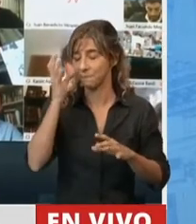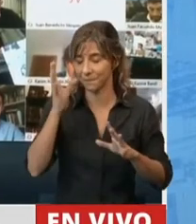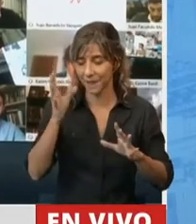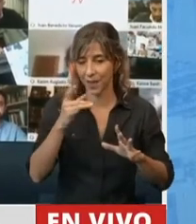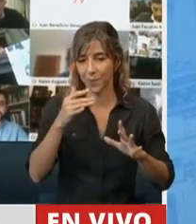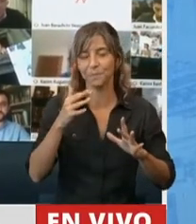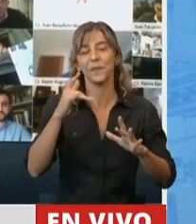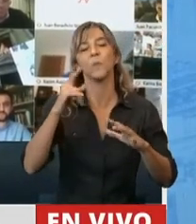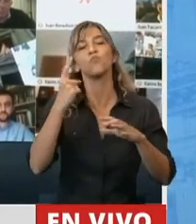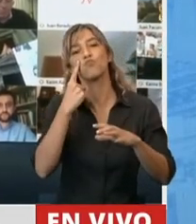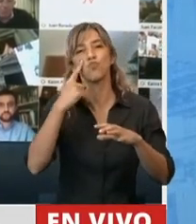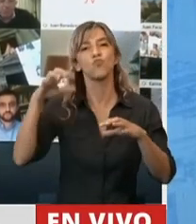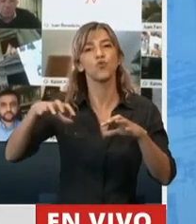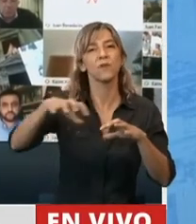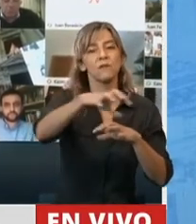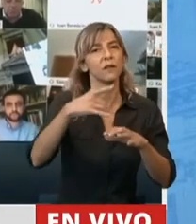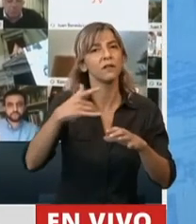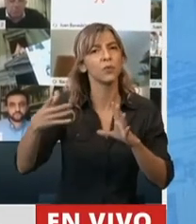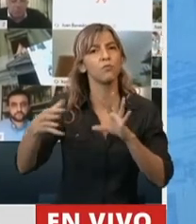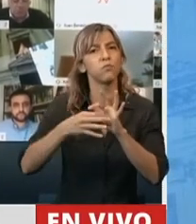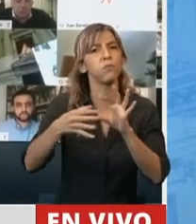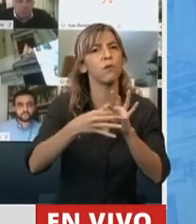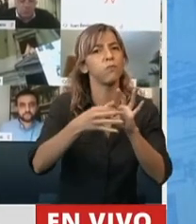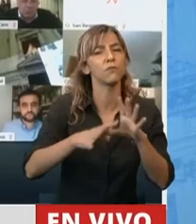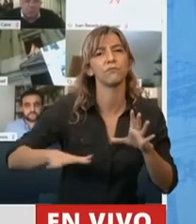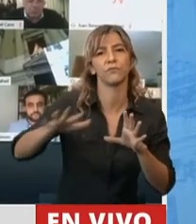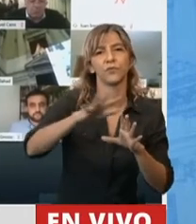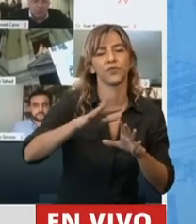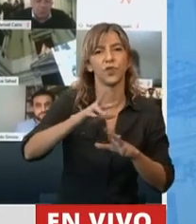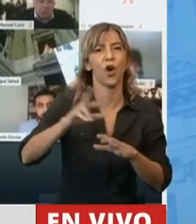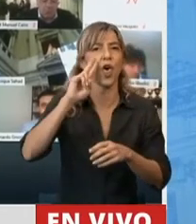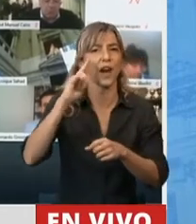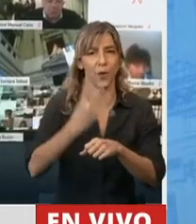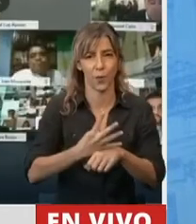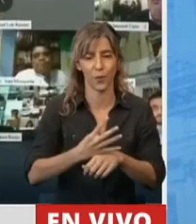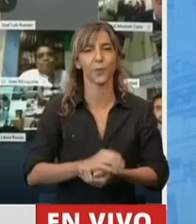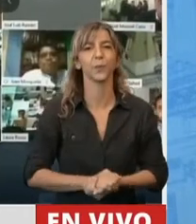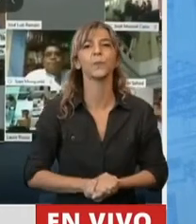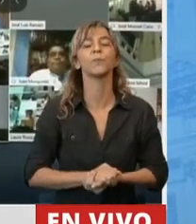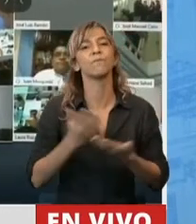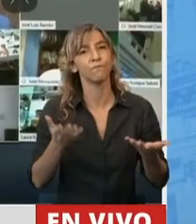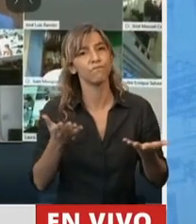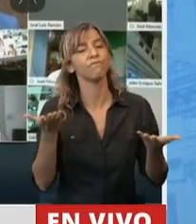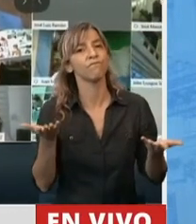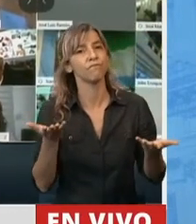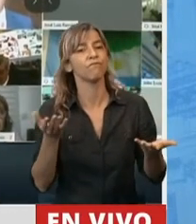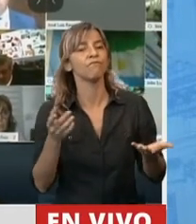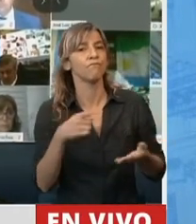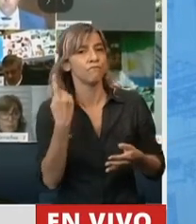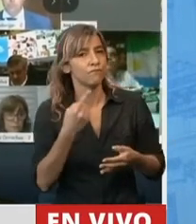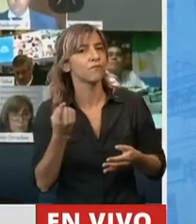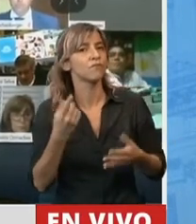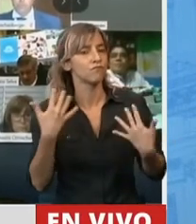los distintos municipios que integran el Gran Río Cuarto. En este sentido, se ha avanzado en